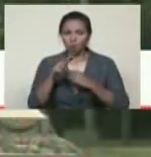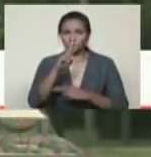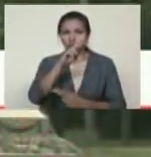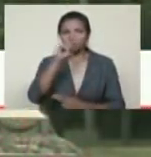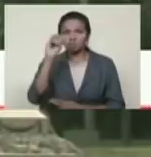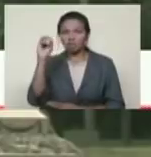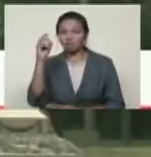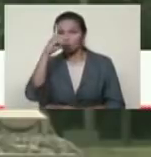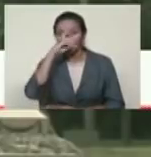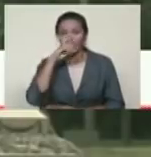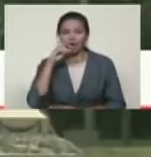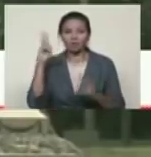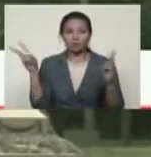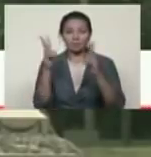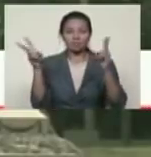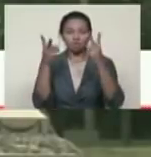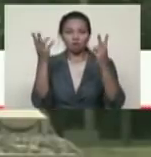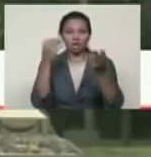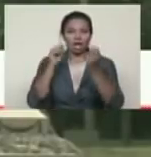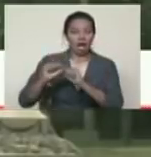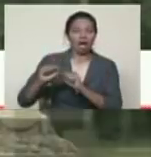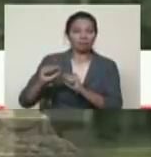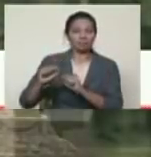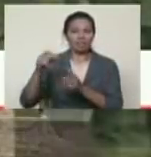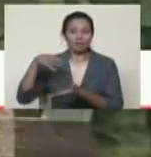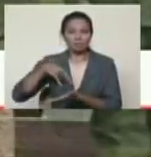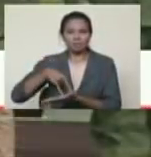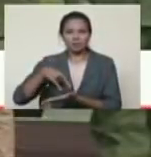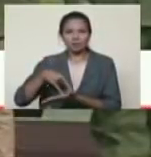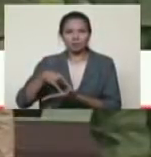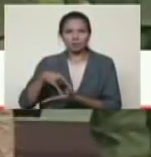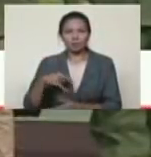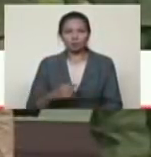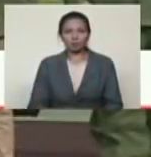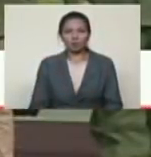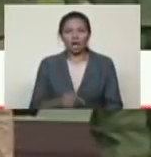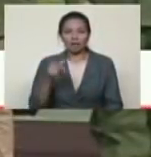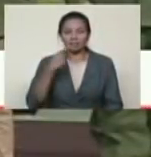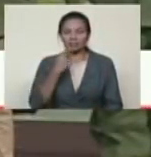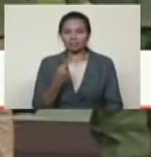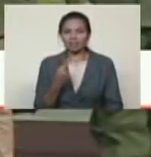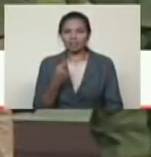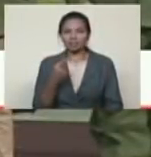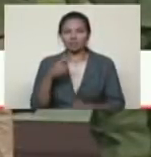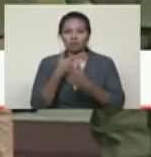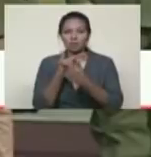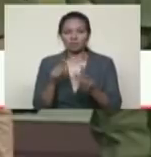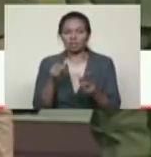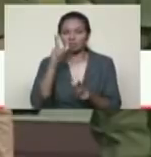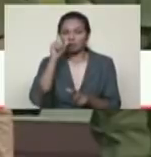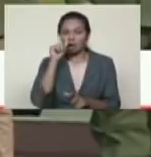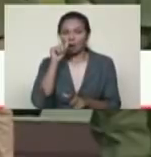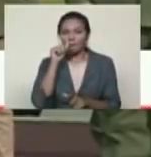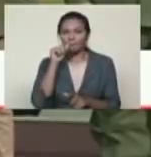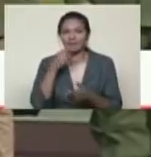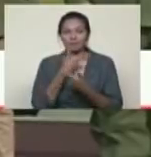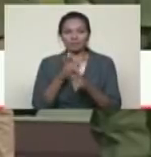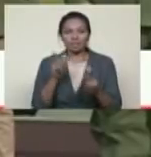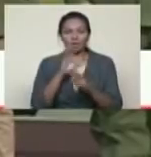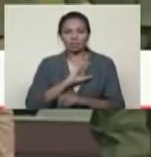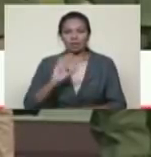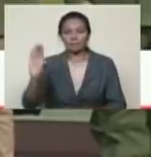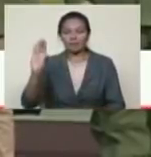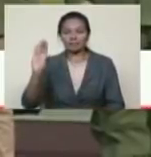de la victoria antiimperialista de Carabobo, le estaremos diciendo a los libertadores, libertadores de la